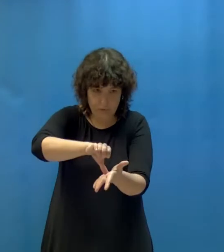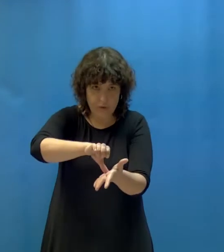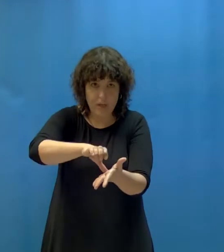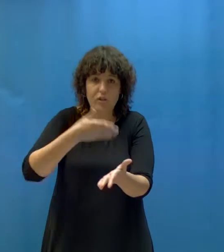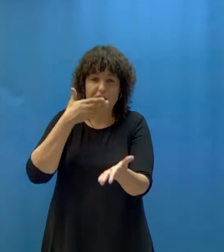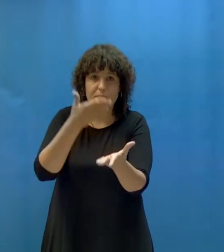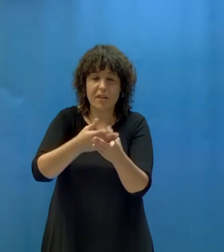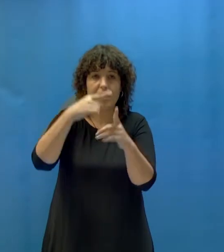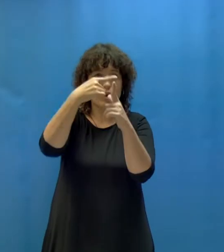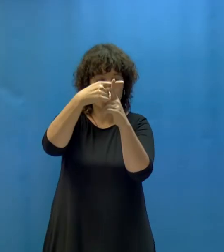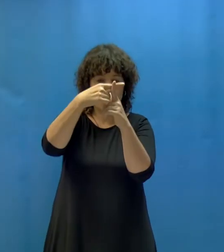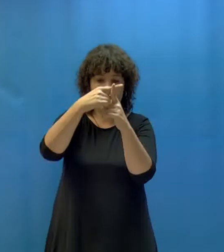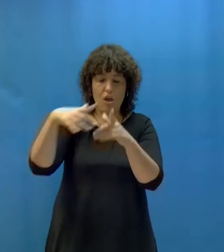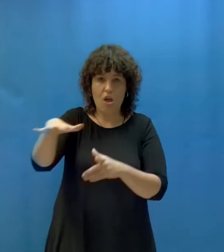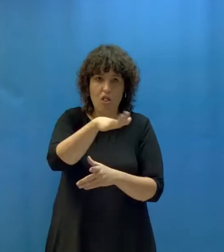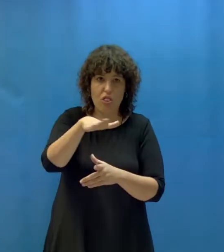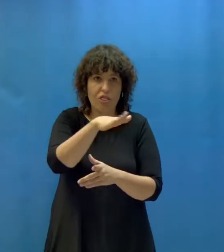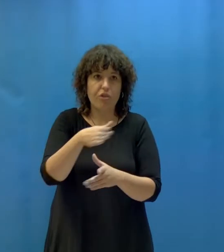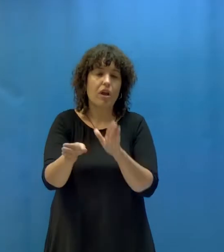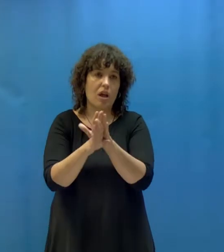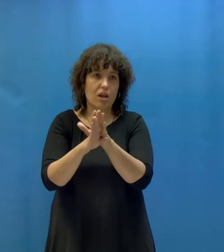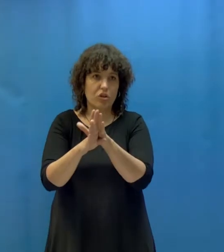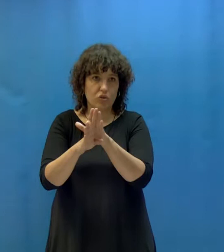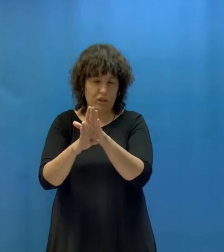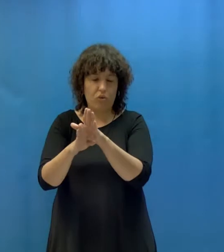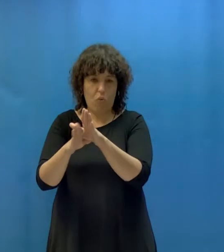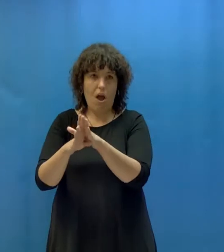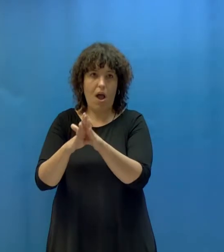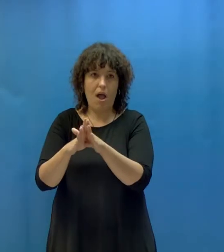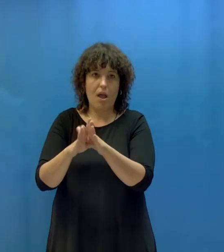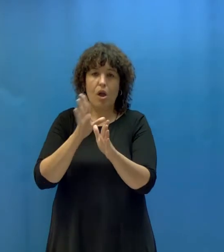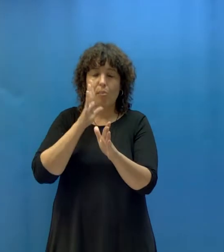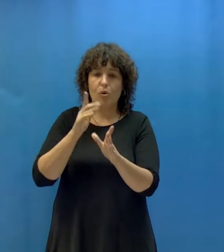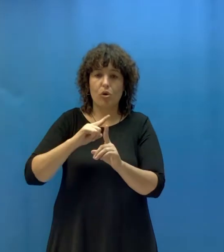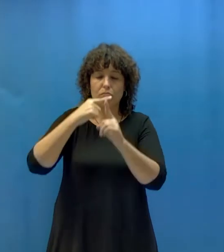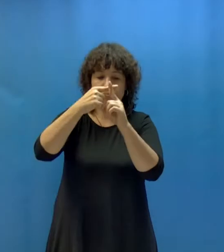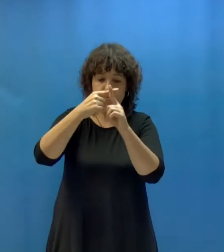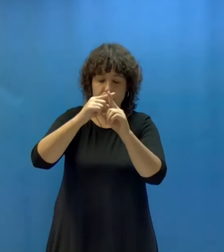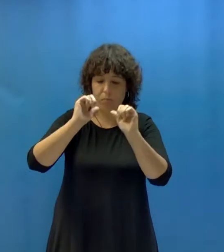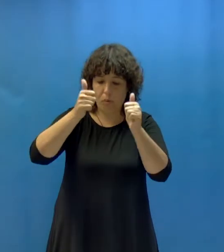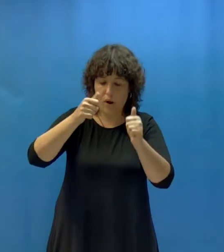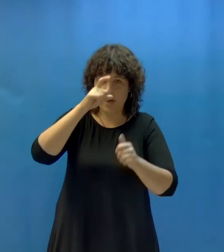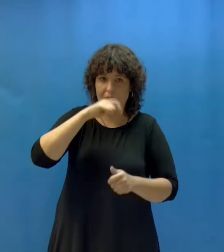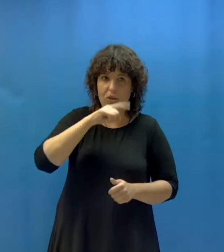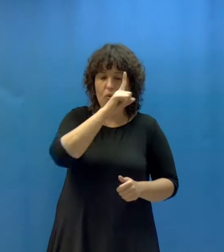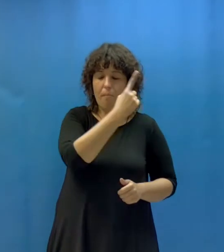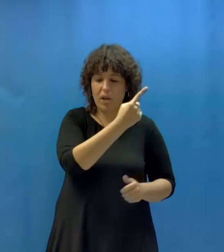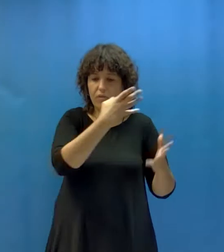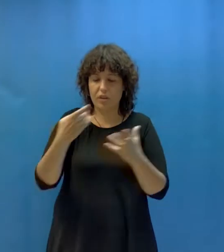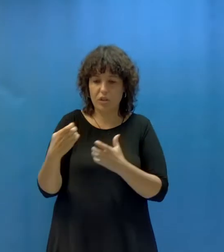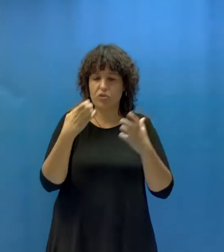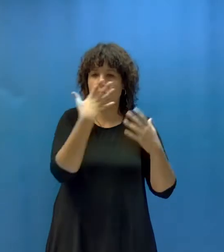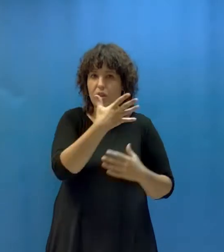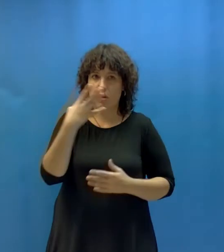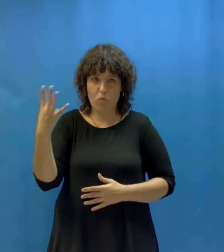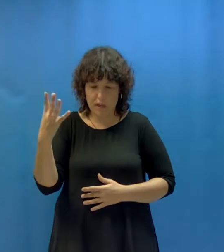Parque Ribalta, garantizando así su permanencia en la ubicación en la que se encuentra desde el año 1944. Igualmente, insta al órgano municipal competente